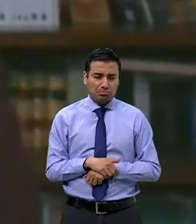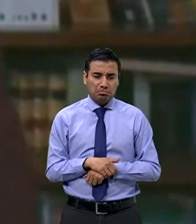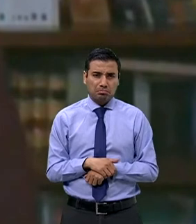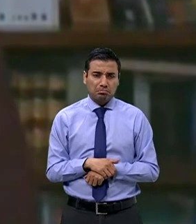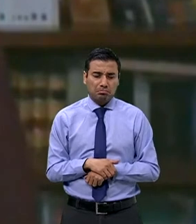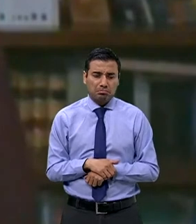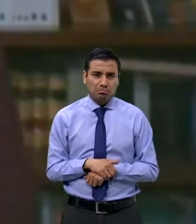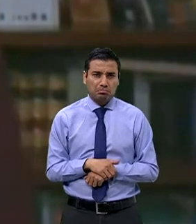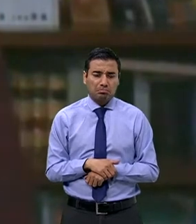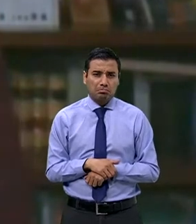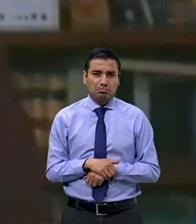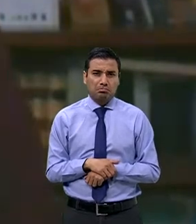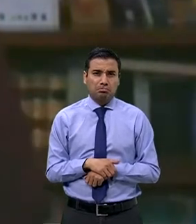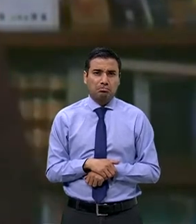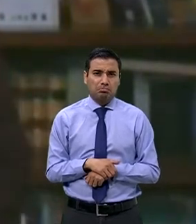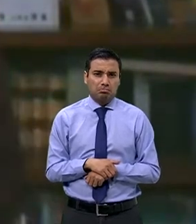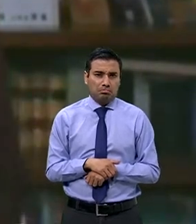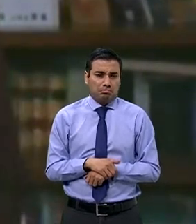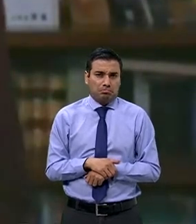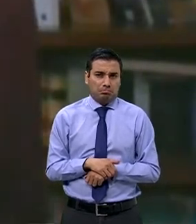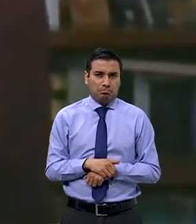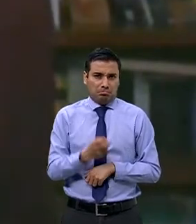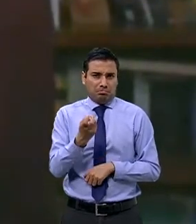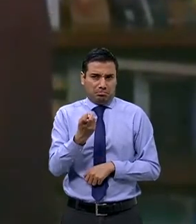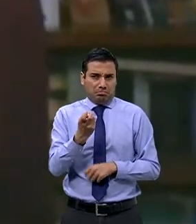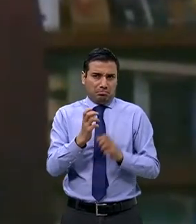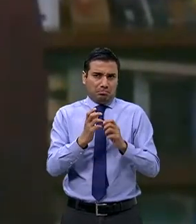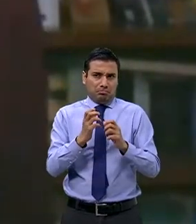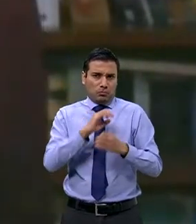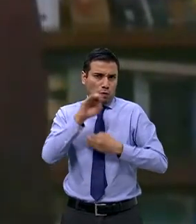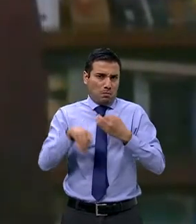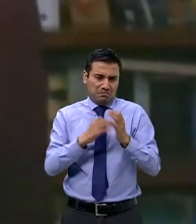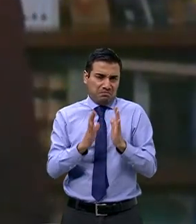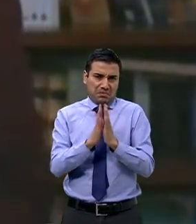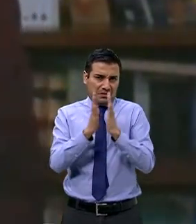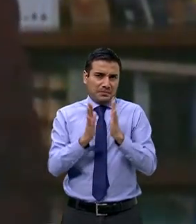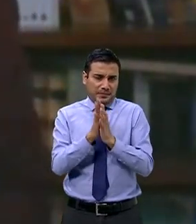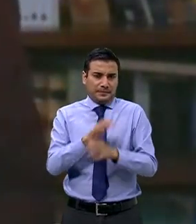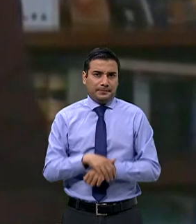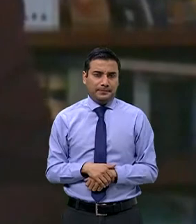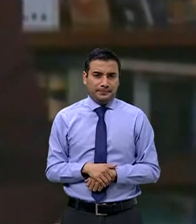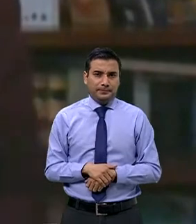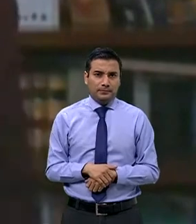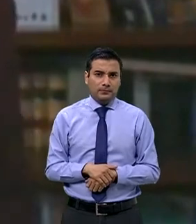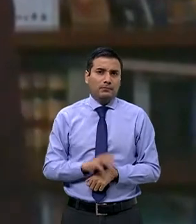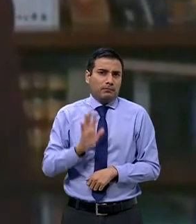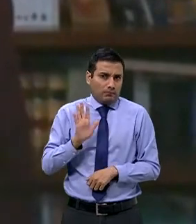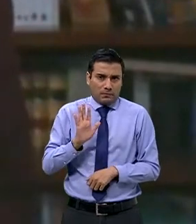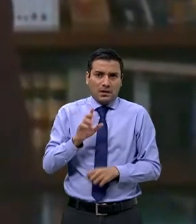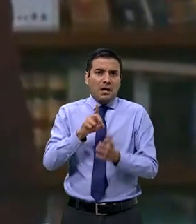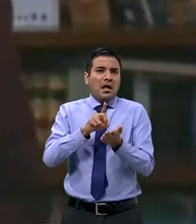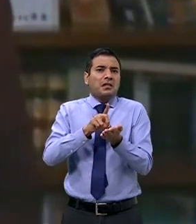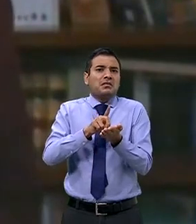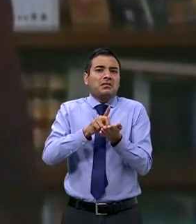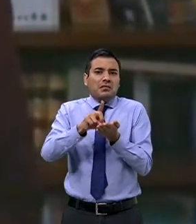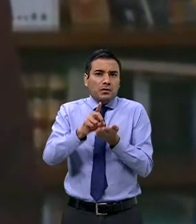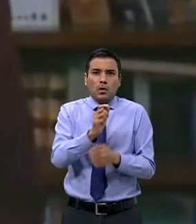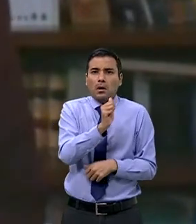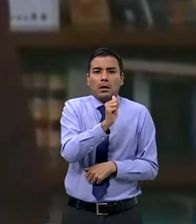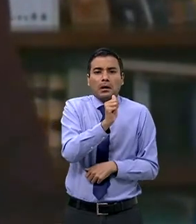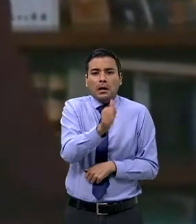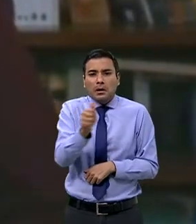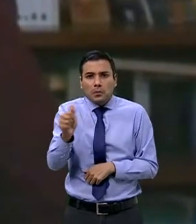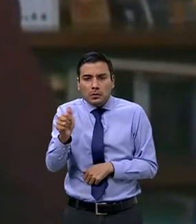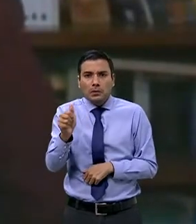y con este mecanismo de participación ciudadana justo es el derecho de participación política